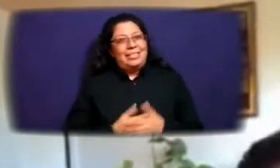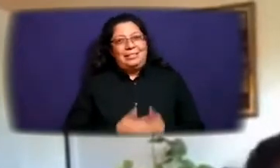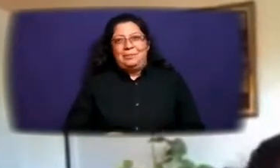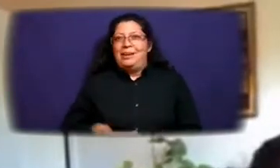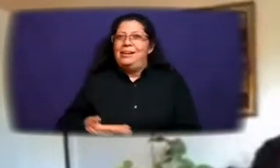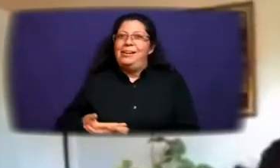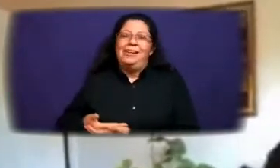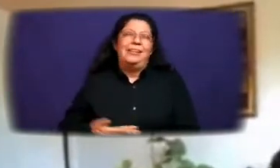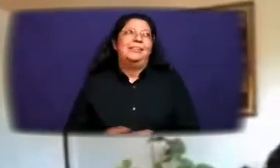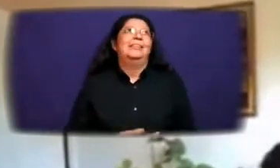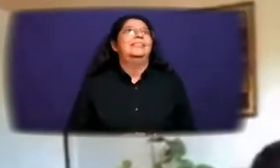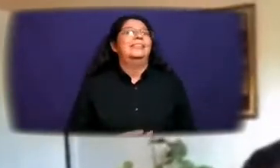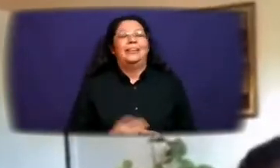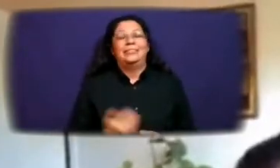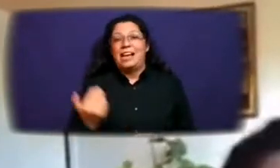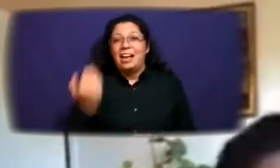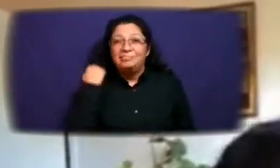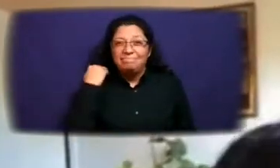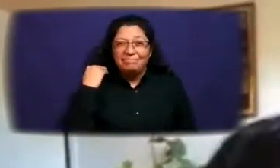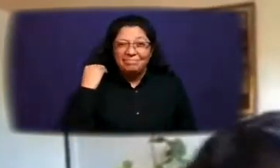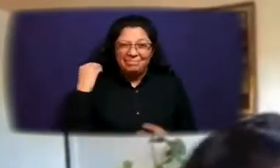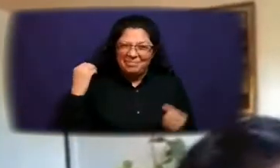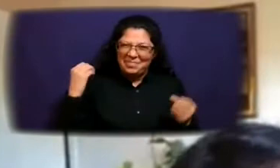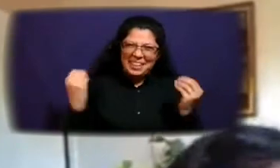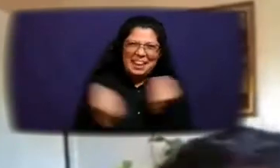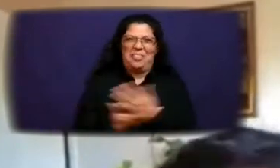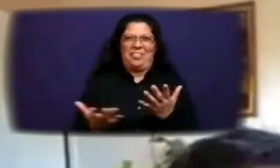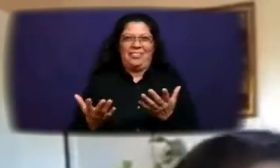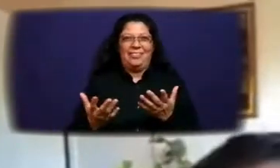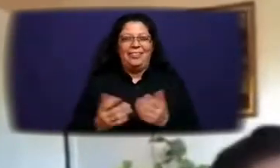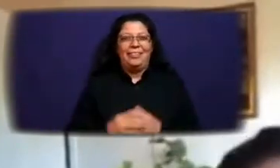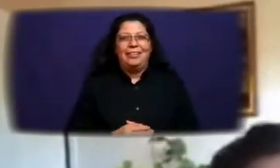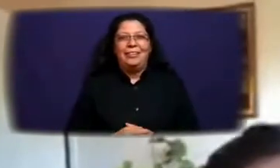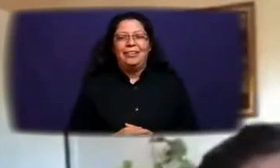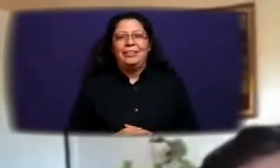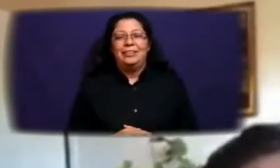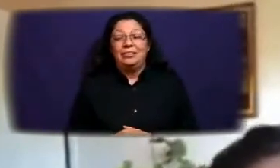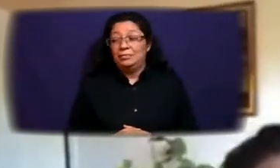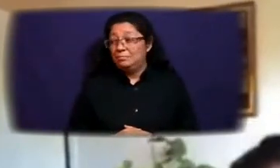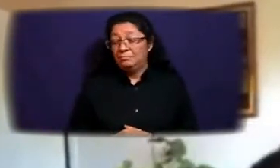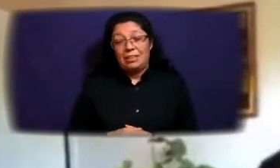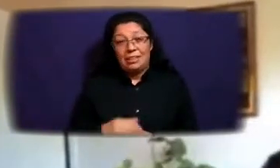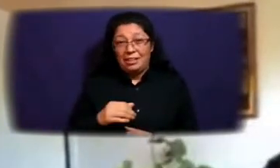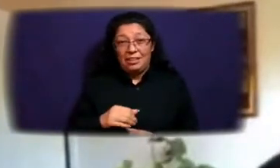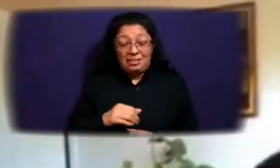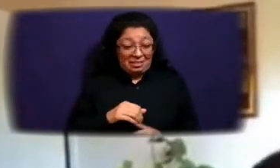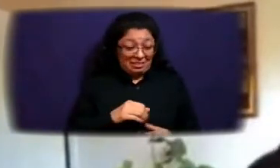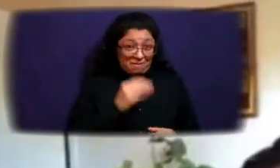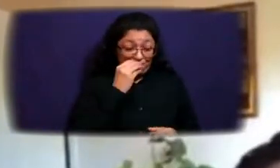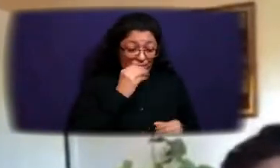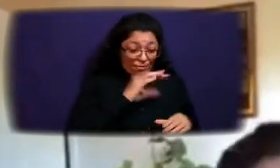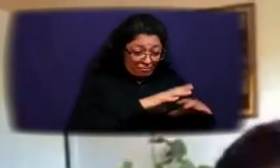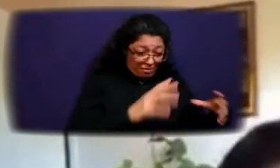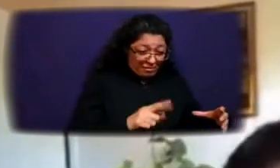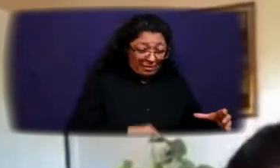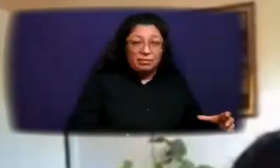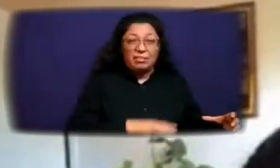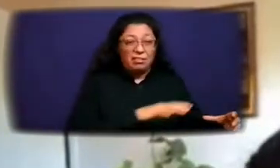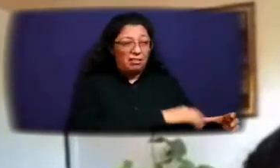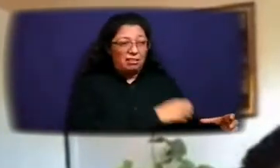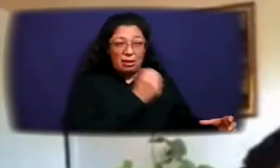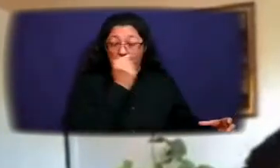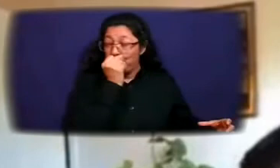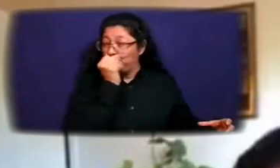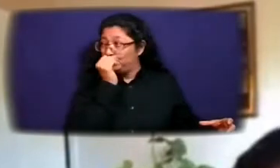Baby se come todo. Si no tienes cuidado, él se robará la comida de tu